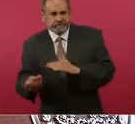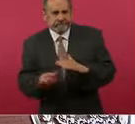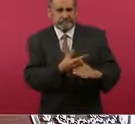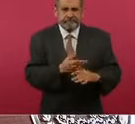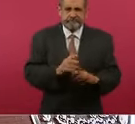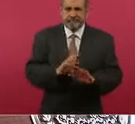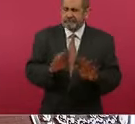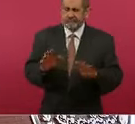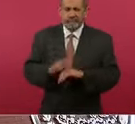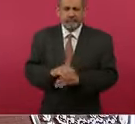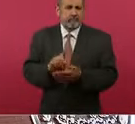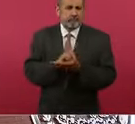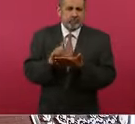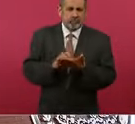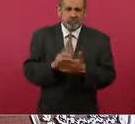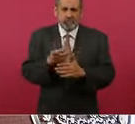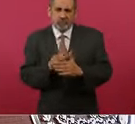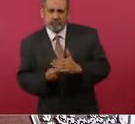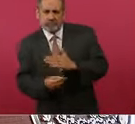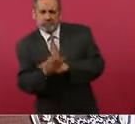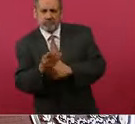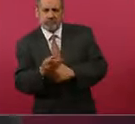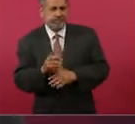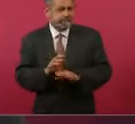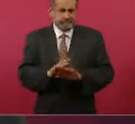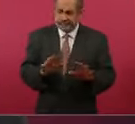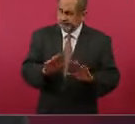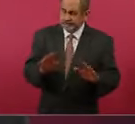que no haya tráfico de drogas